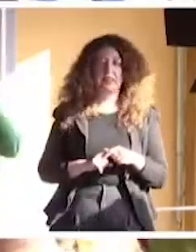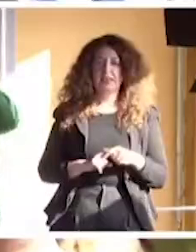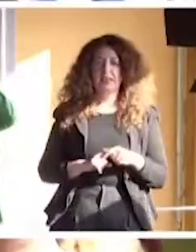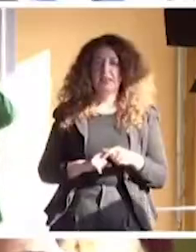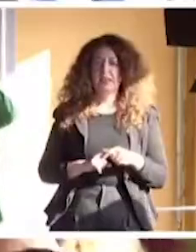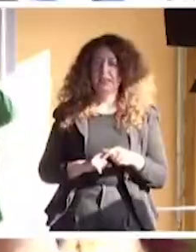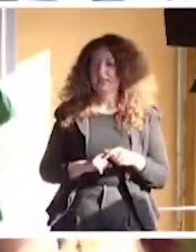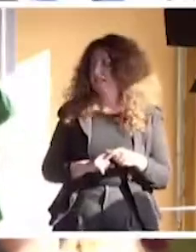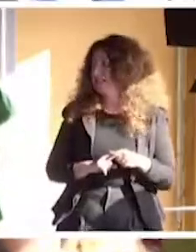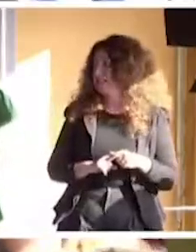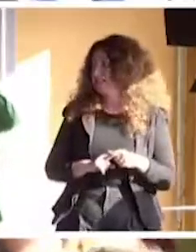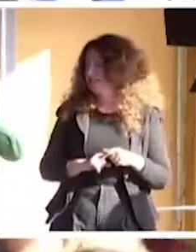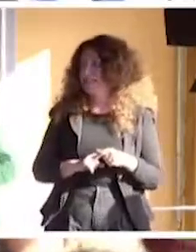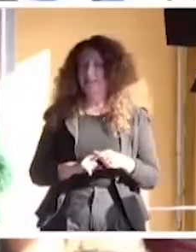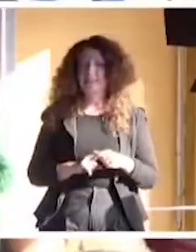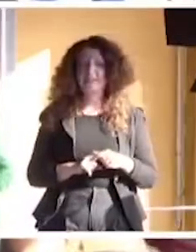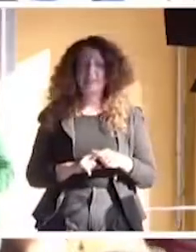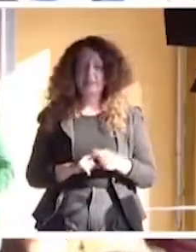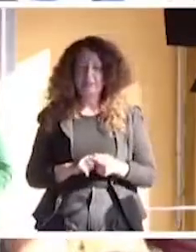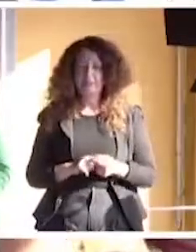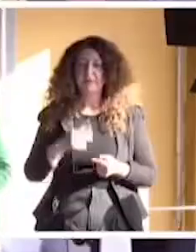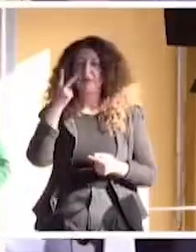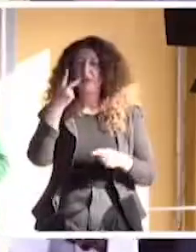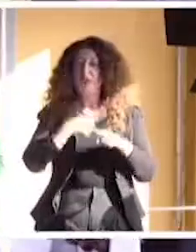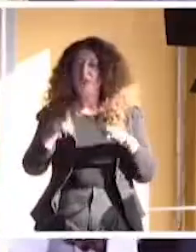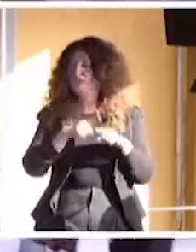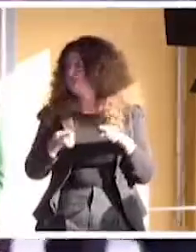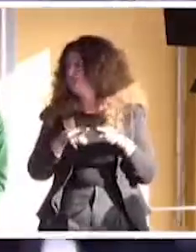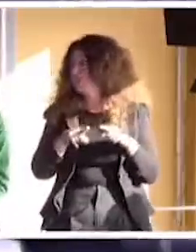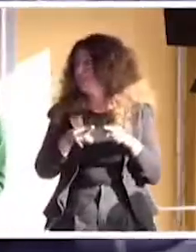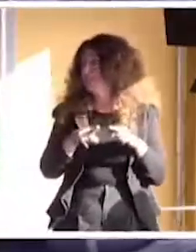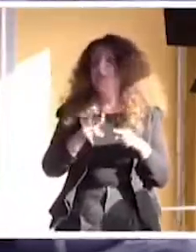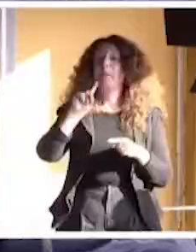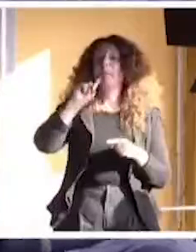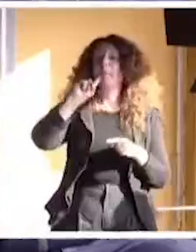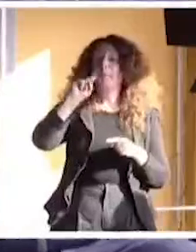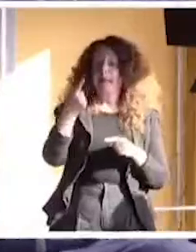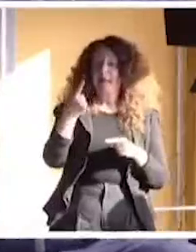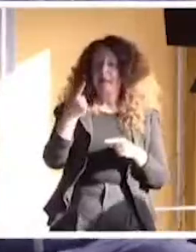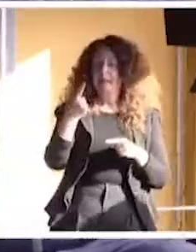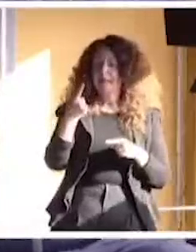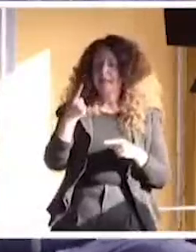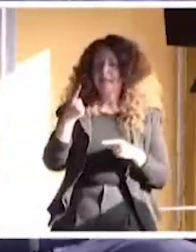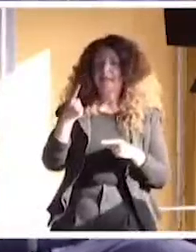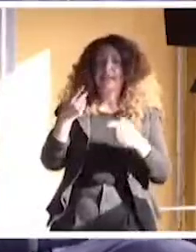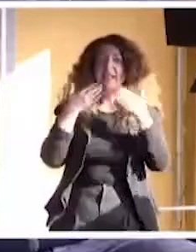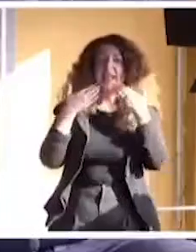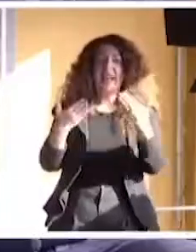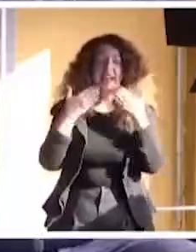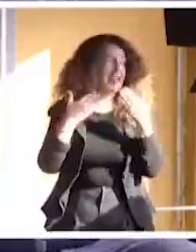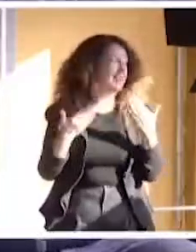solo dos cosas, compañeras. Lo primero, gracias, gracias,